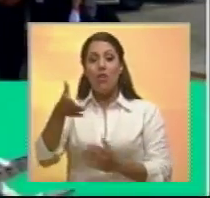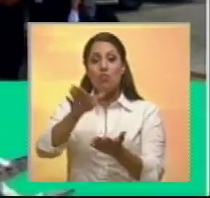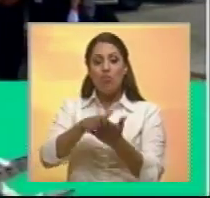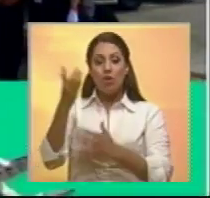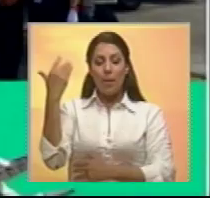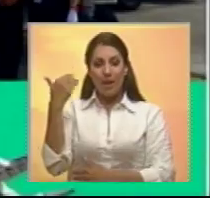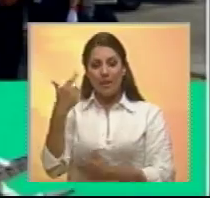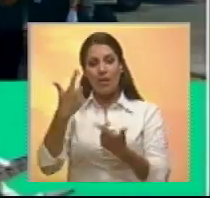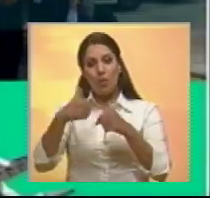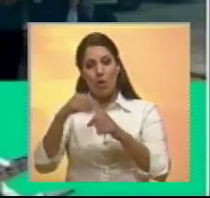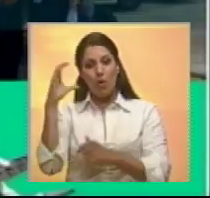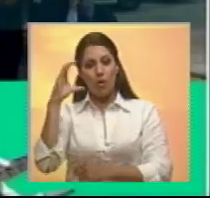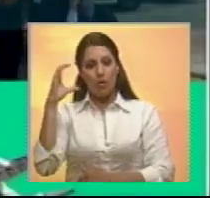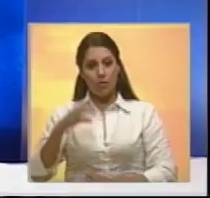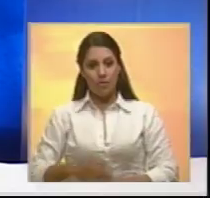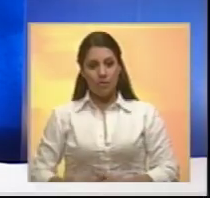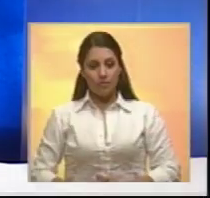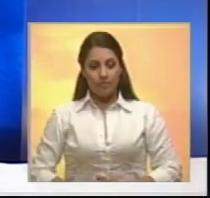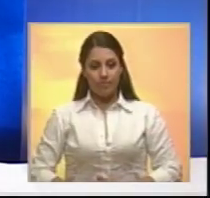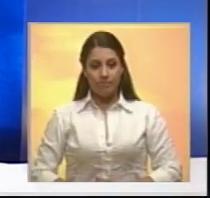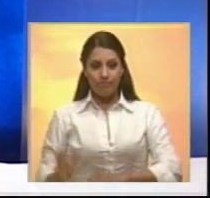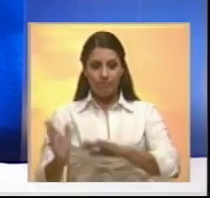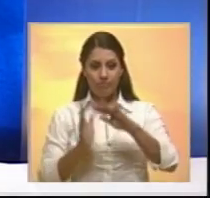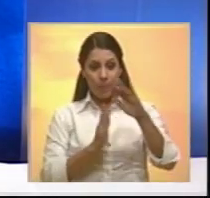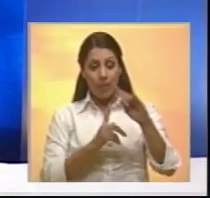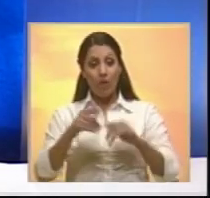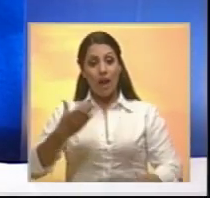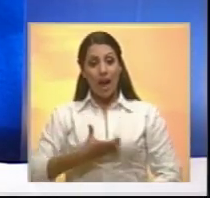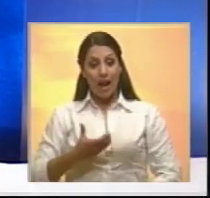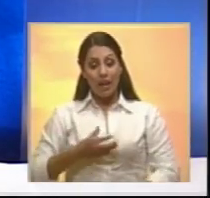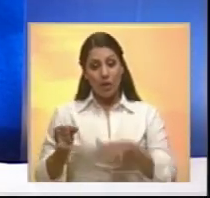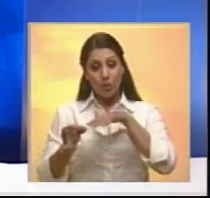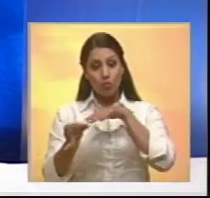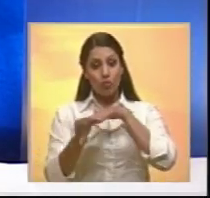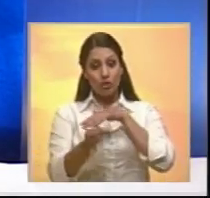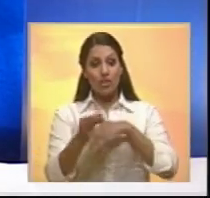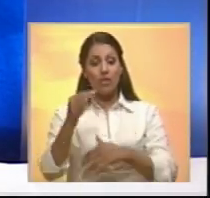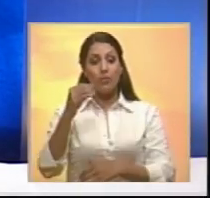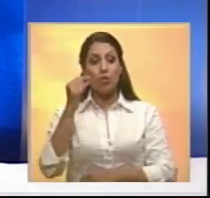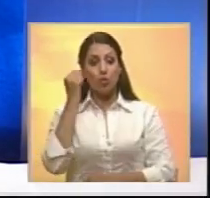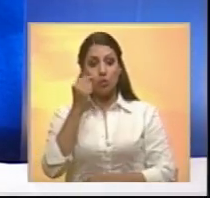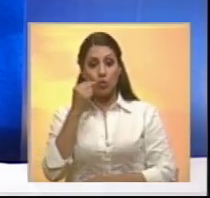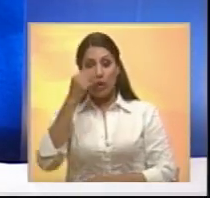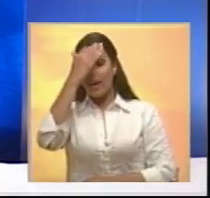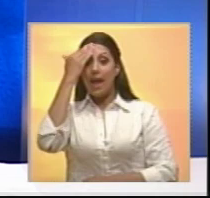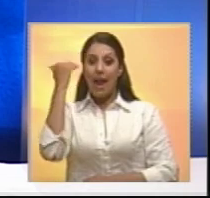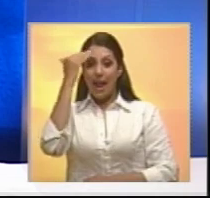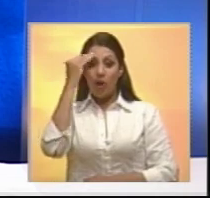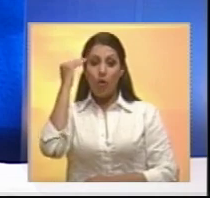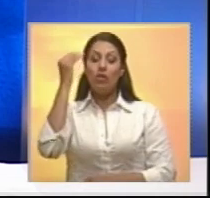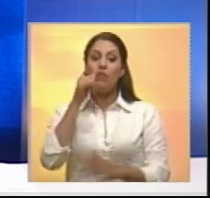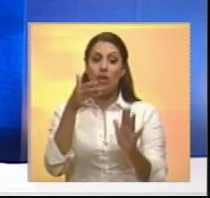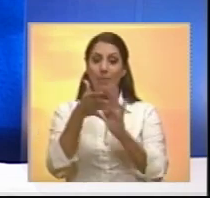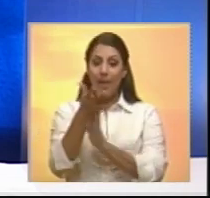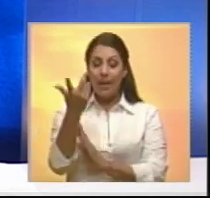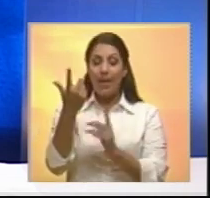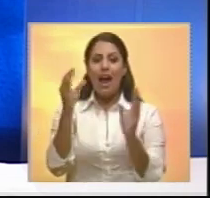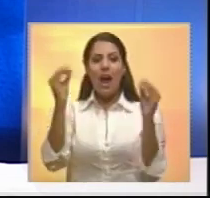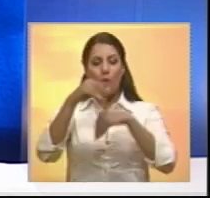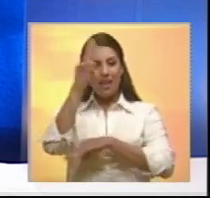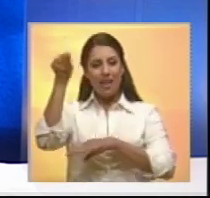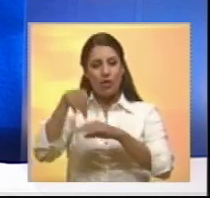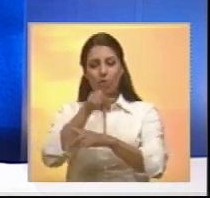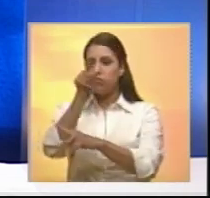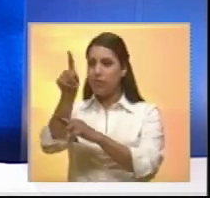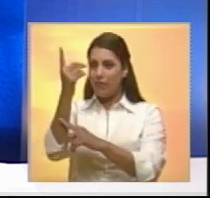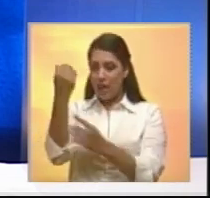tragedia de Medellín. El alcalde del municipio Sucre, Carlos Ocariz, instó al gobierno nacional a cumplir con los acuerdos